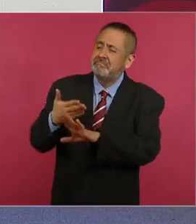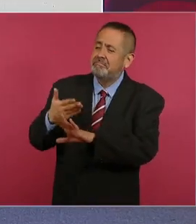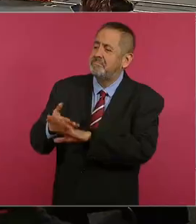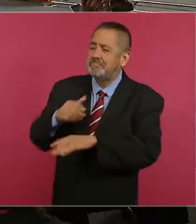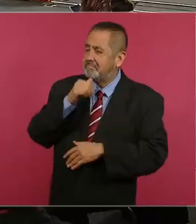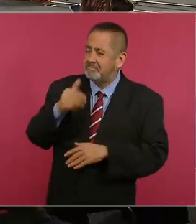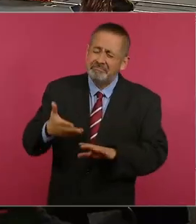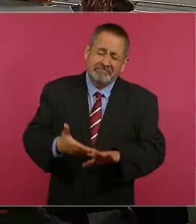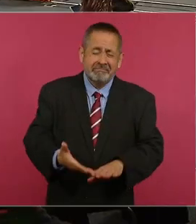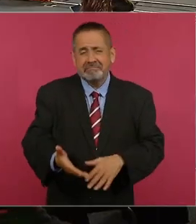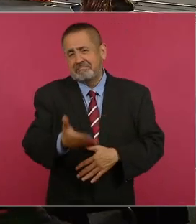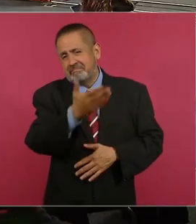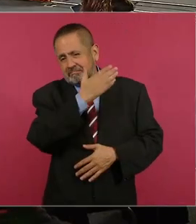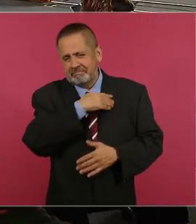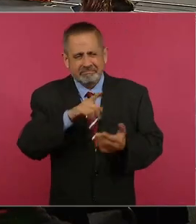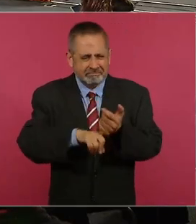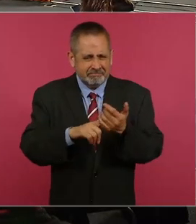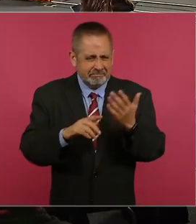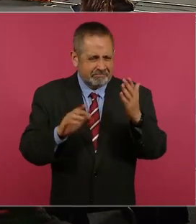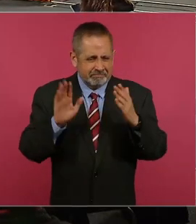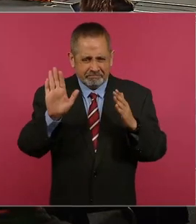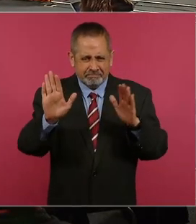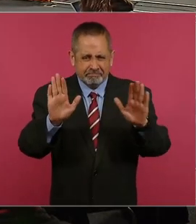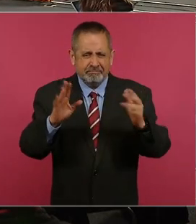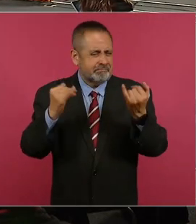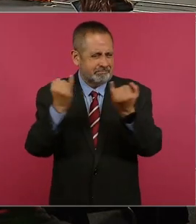un cartel parecido